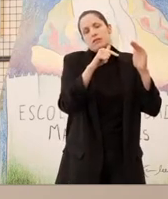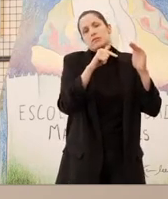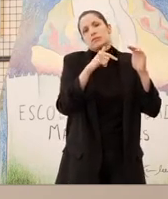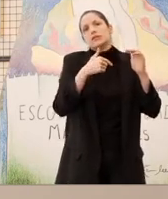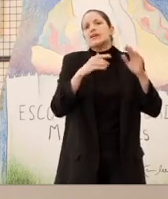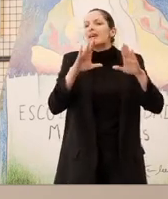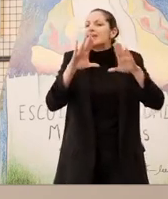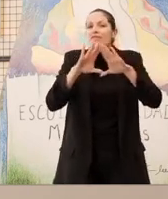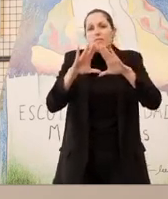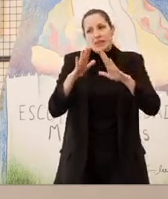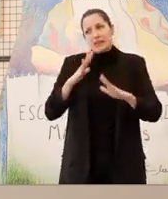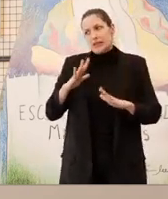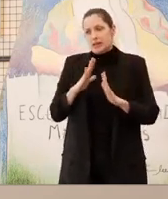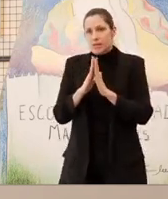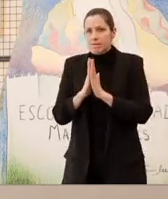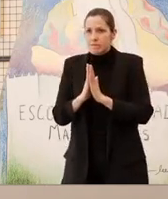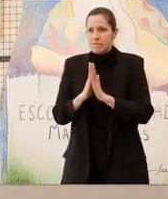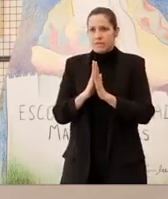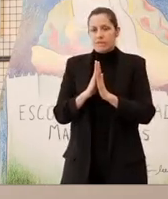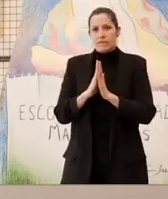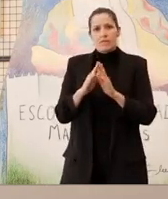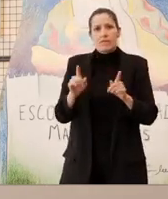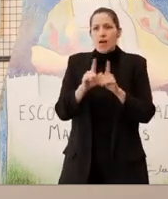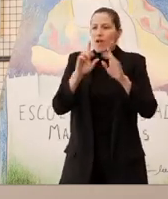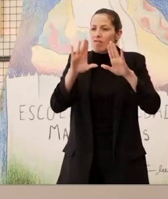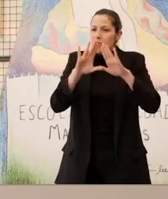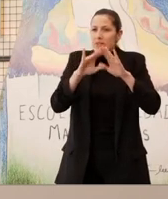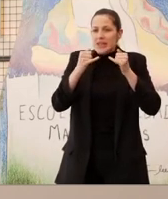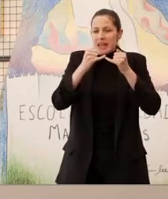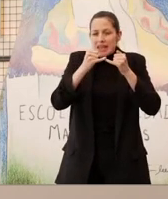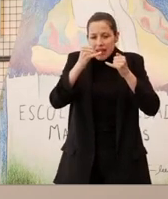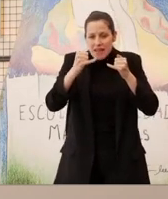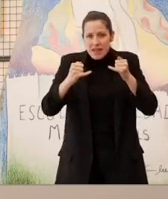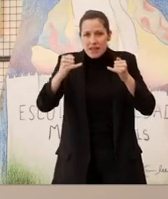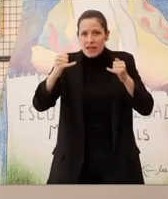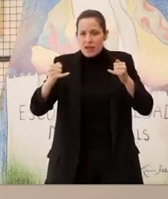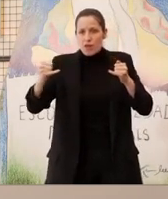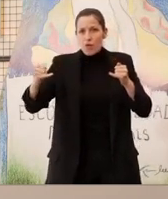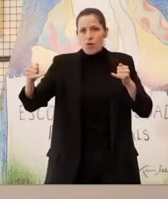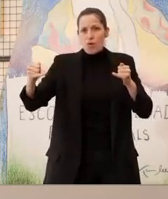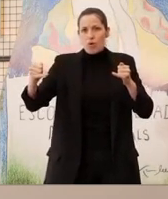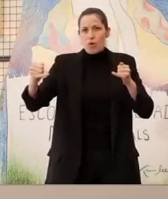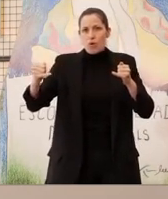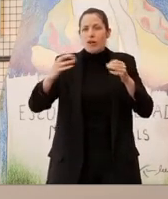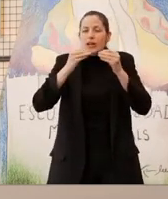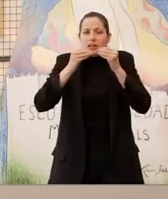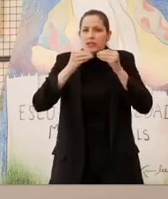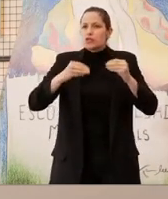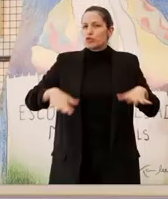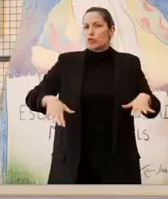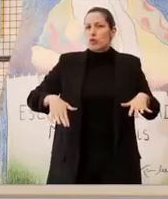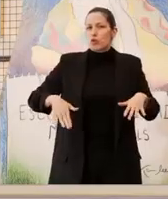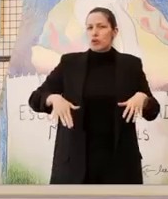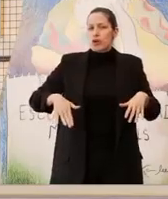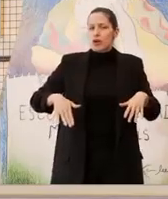liberal ha sido un hilo que ha recorrido la historia del feminismo Pero somos muchas las